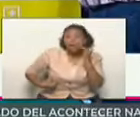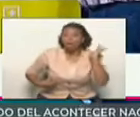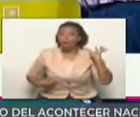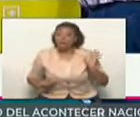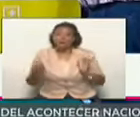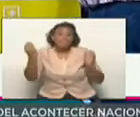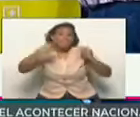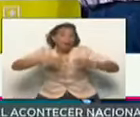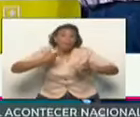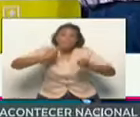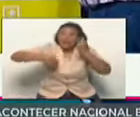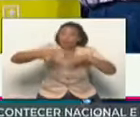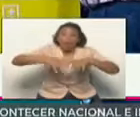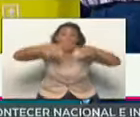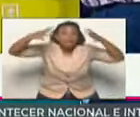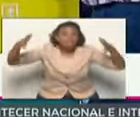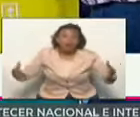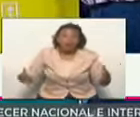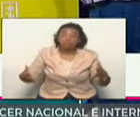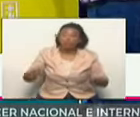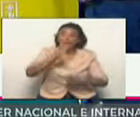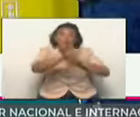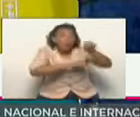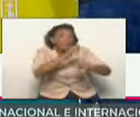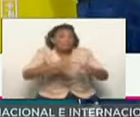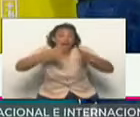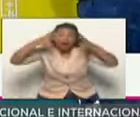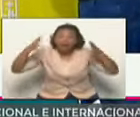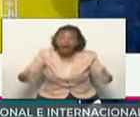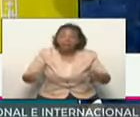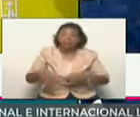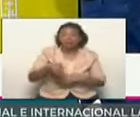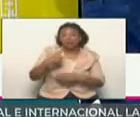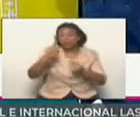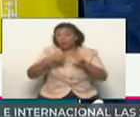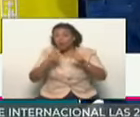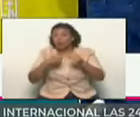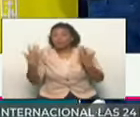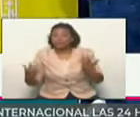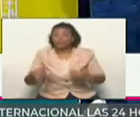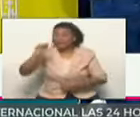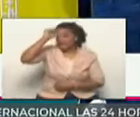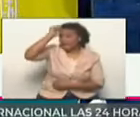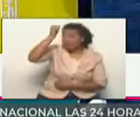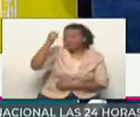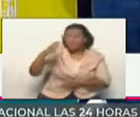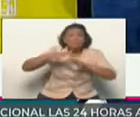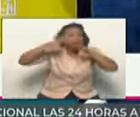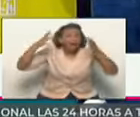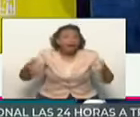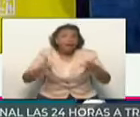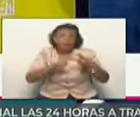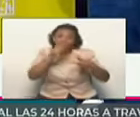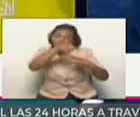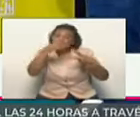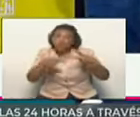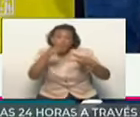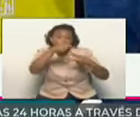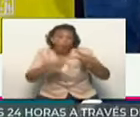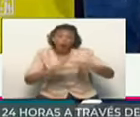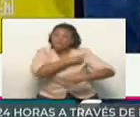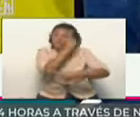más grande del mundo, seguido por el mercado de la India. Son las dos nuevas